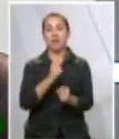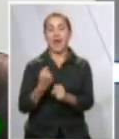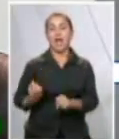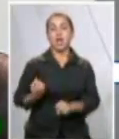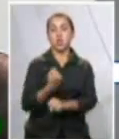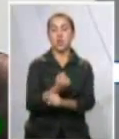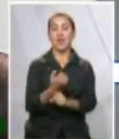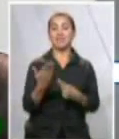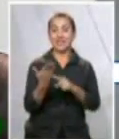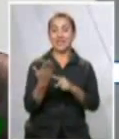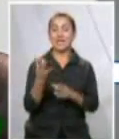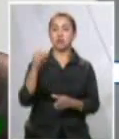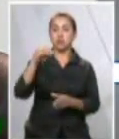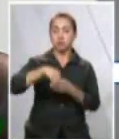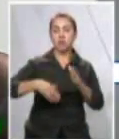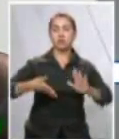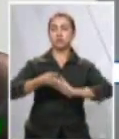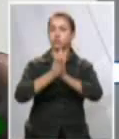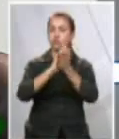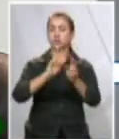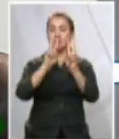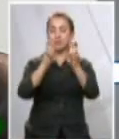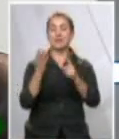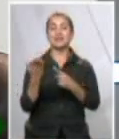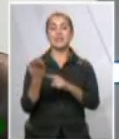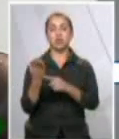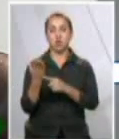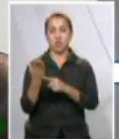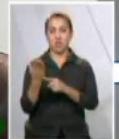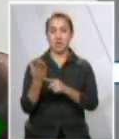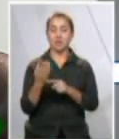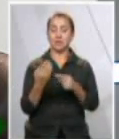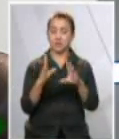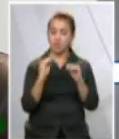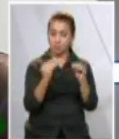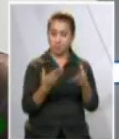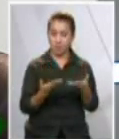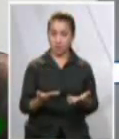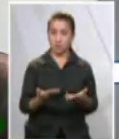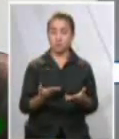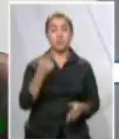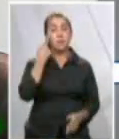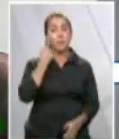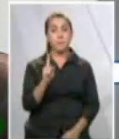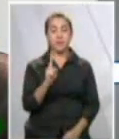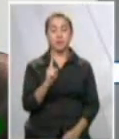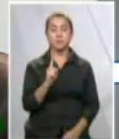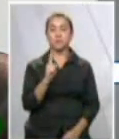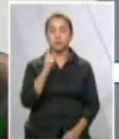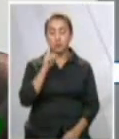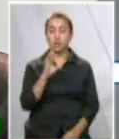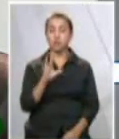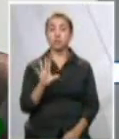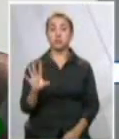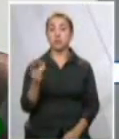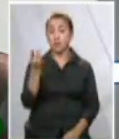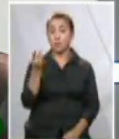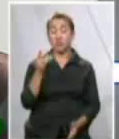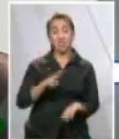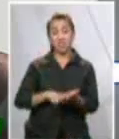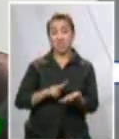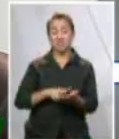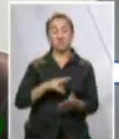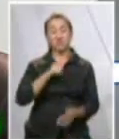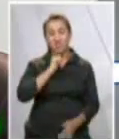ayudas técnicas que incorpora todo esto de las tecnologías de las que estamos hablando. Pero encontramos que esto es insuficiente y ahí tengo